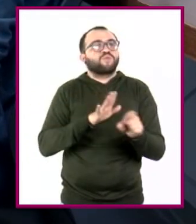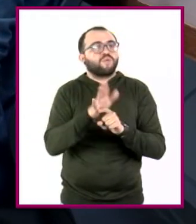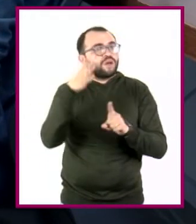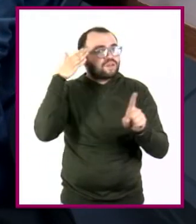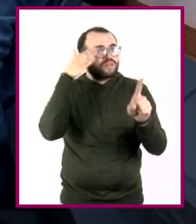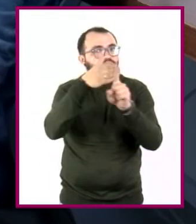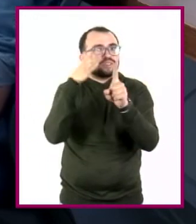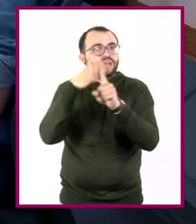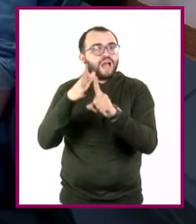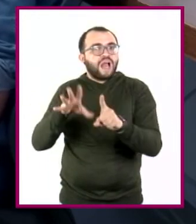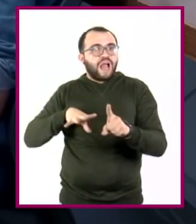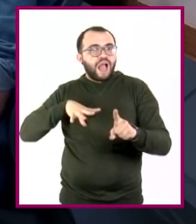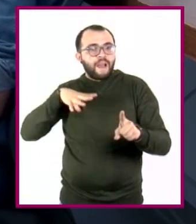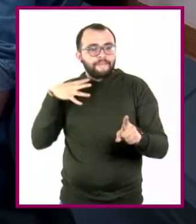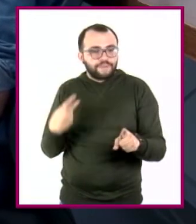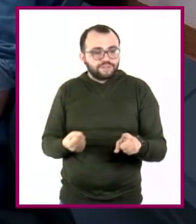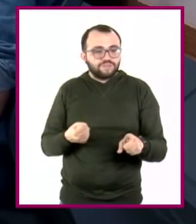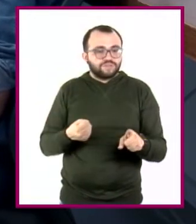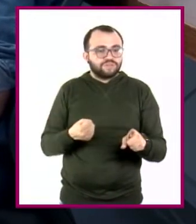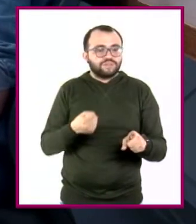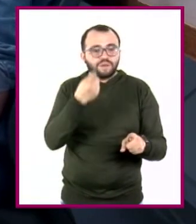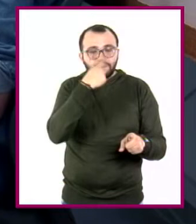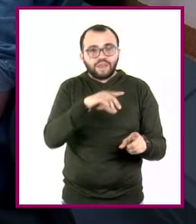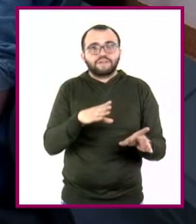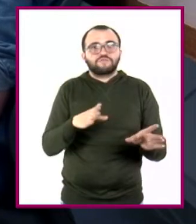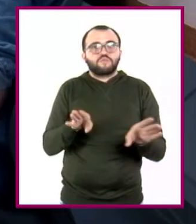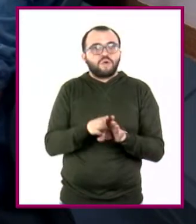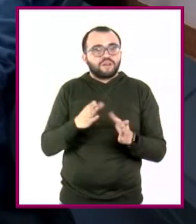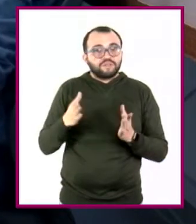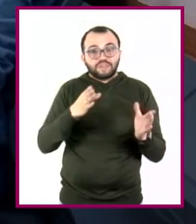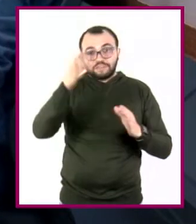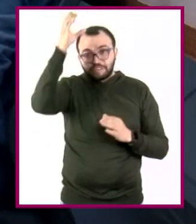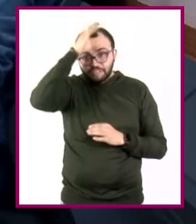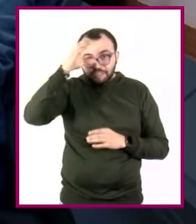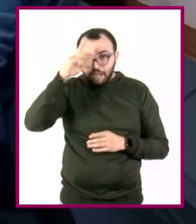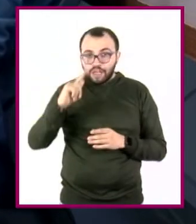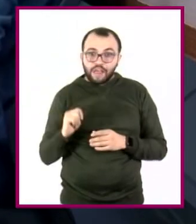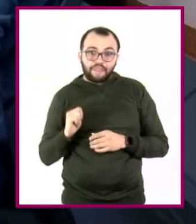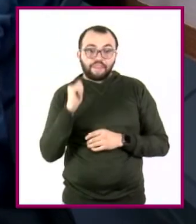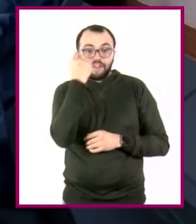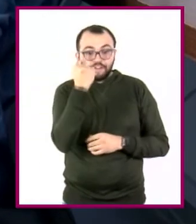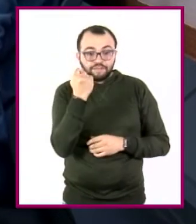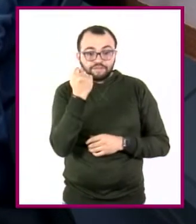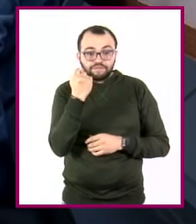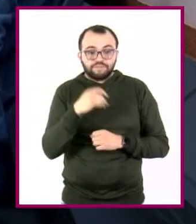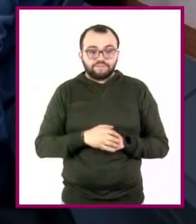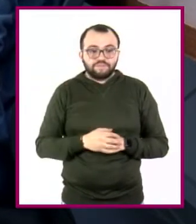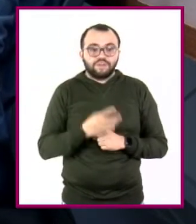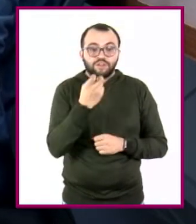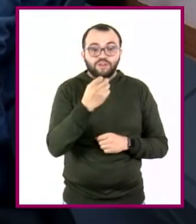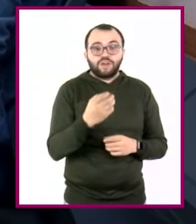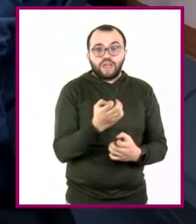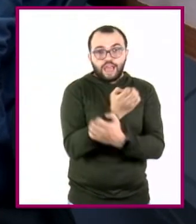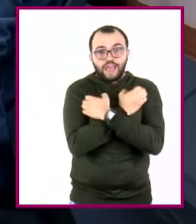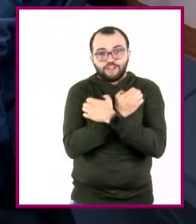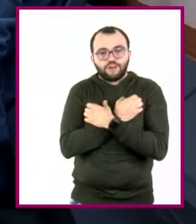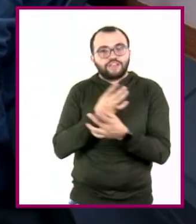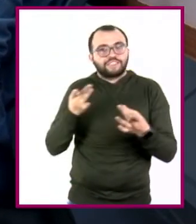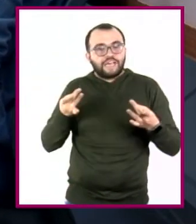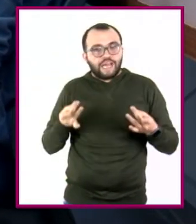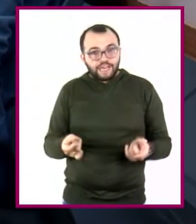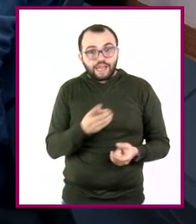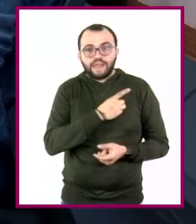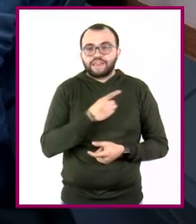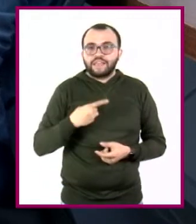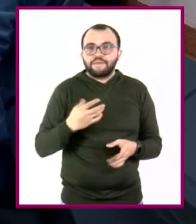metas ambiciosas y viables en educación, ciencia y tecnología. Es decir, una educación de calidad debe